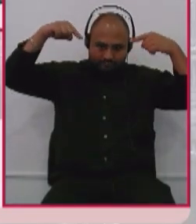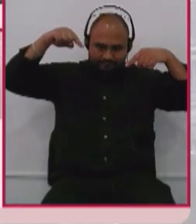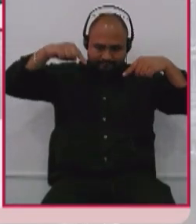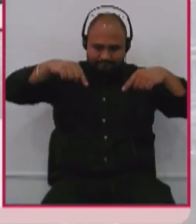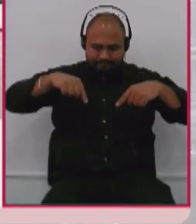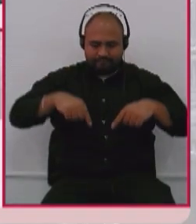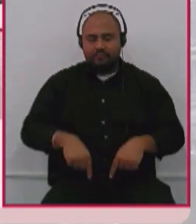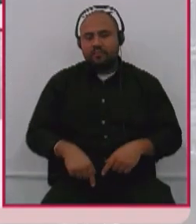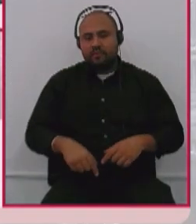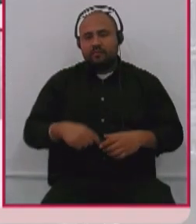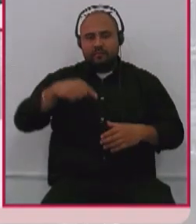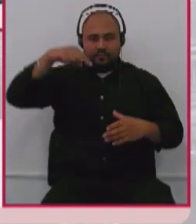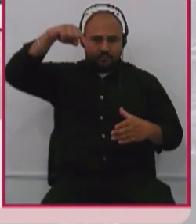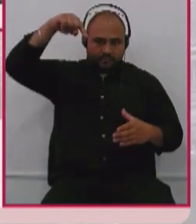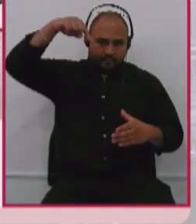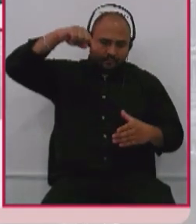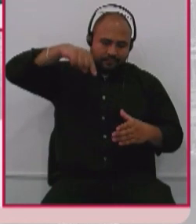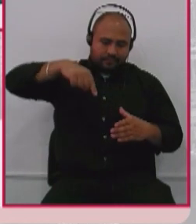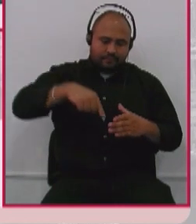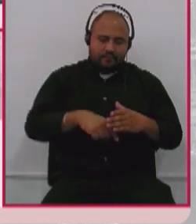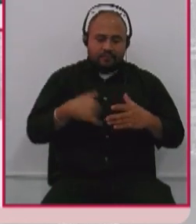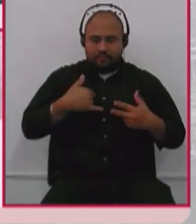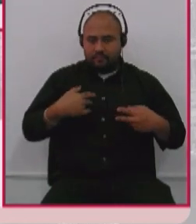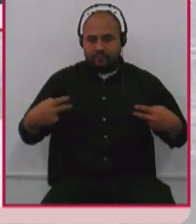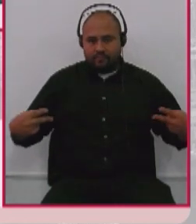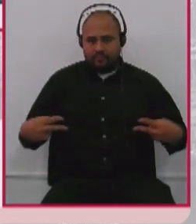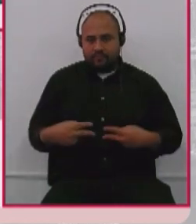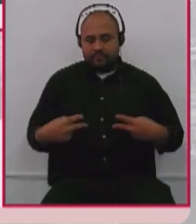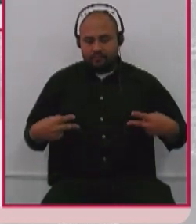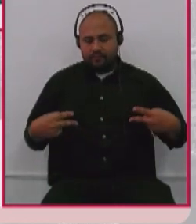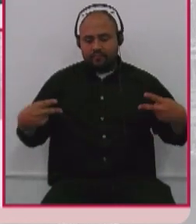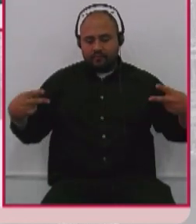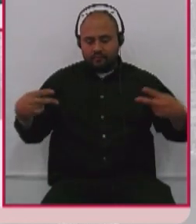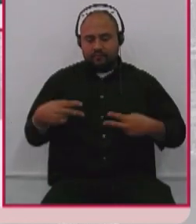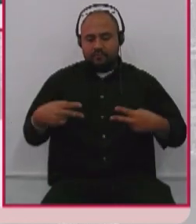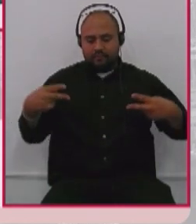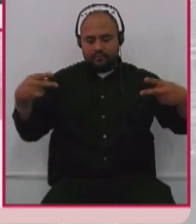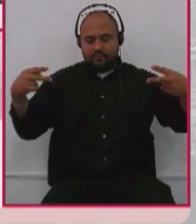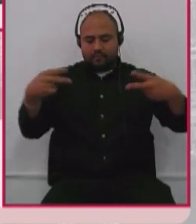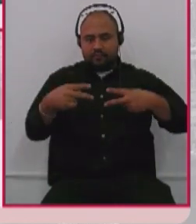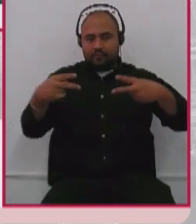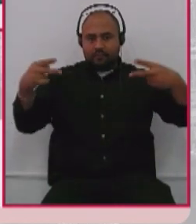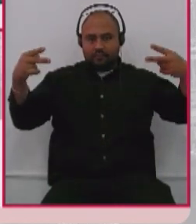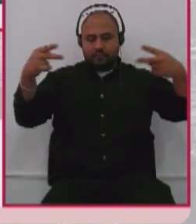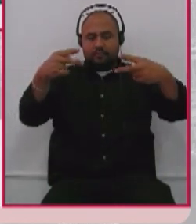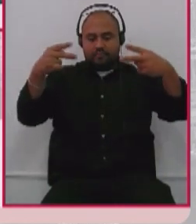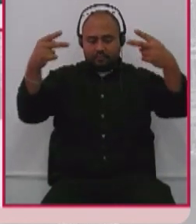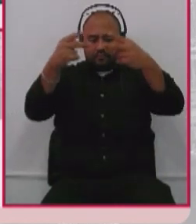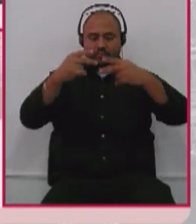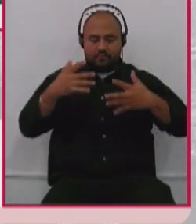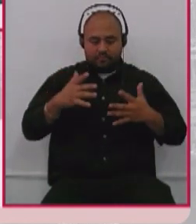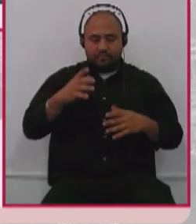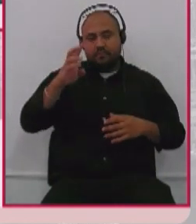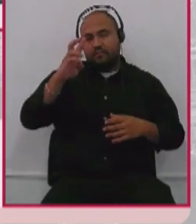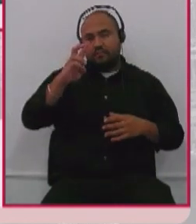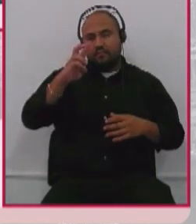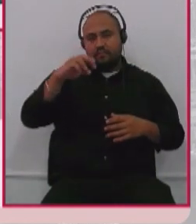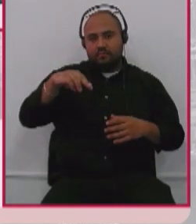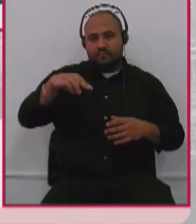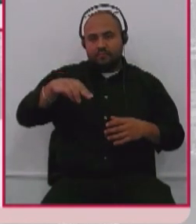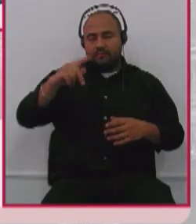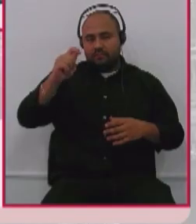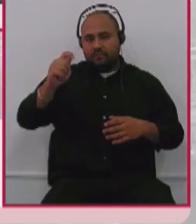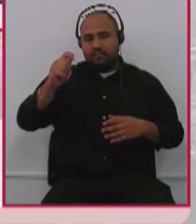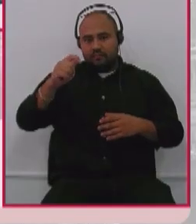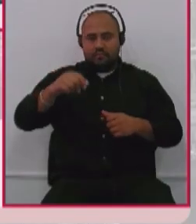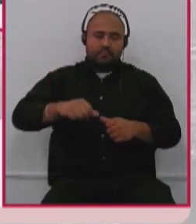perfora el pozo y empiezas a inyectar lo que llamamos zona, que es un bloque de 6 metros de altura. En este caso